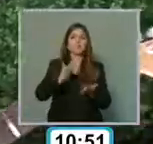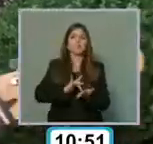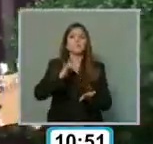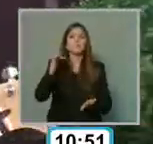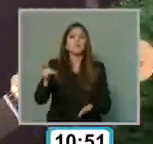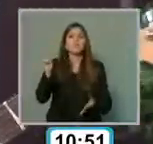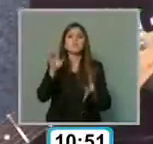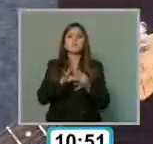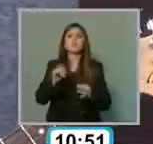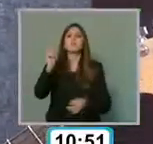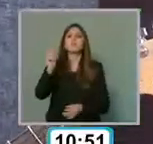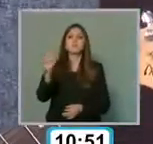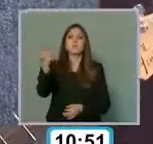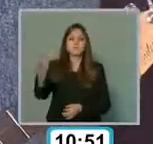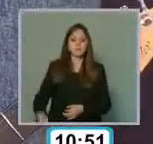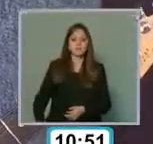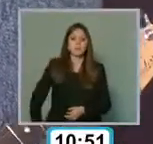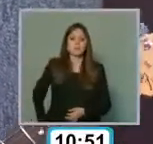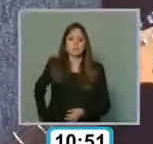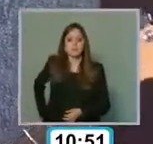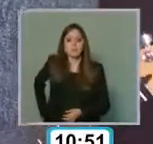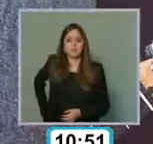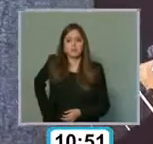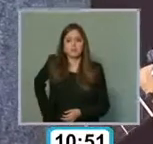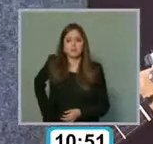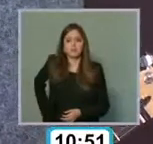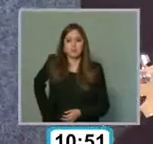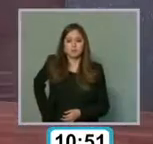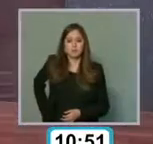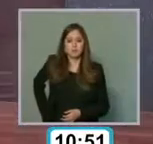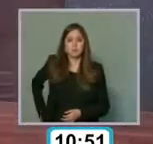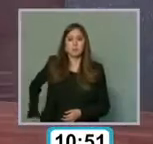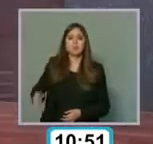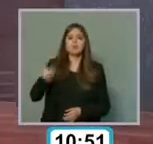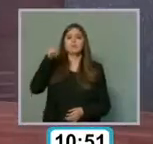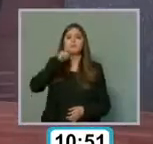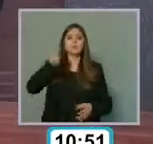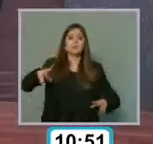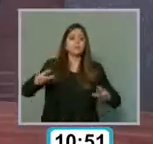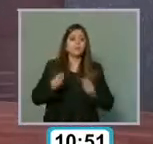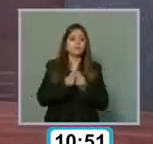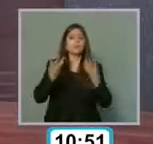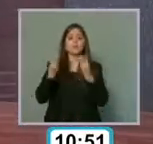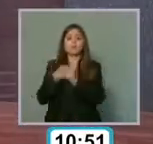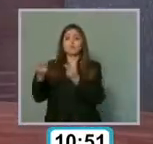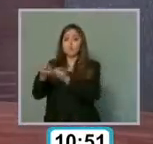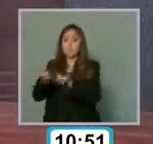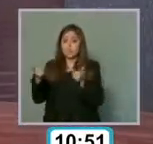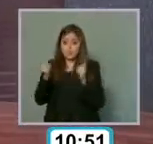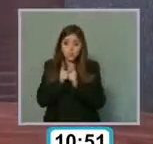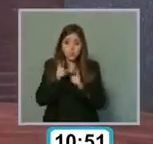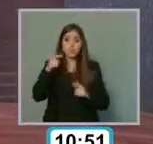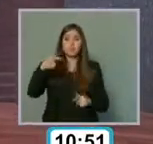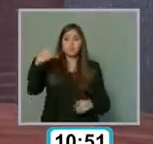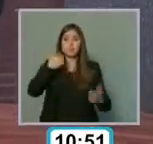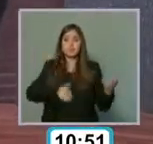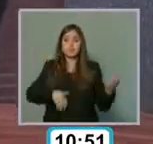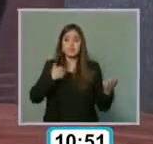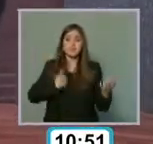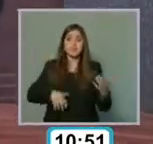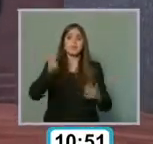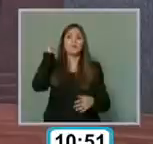cuéntanos de ella. Bueno, Raque toca con muchísimas bandas. Ajá. De hecho, más de las que me gustaría que tocara,